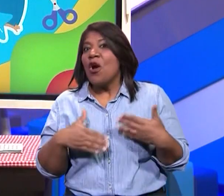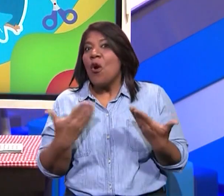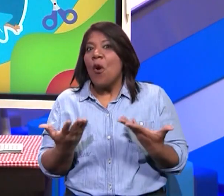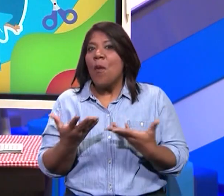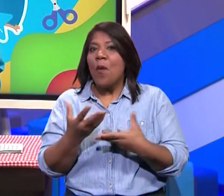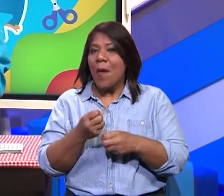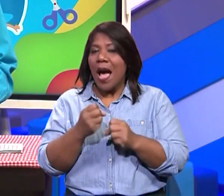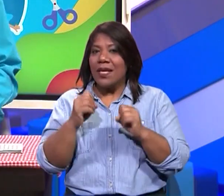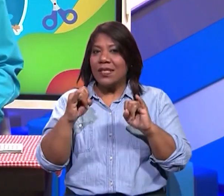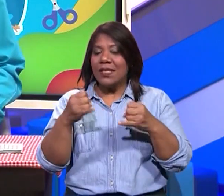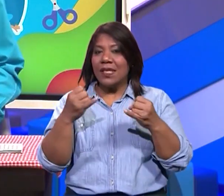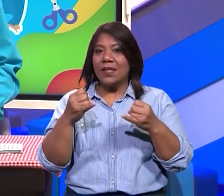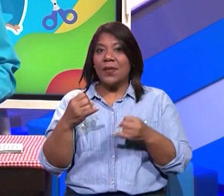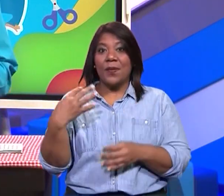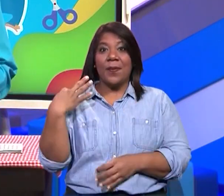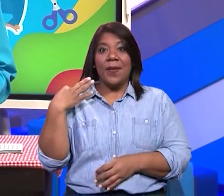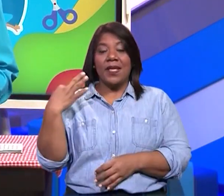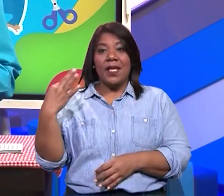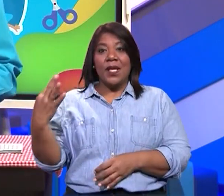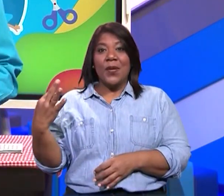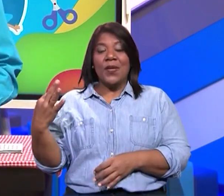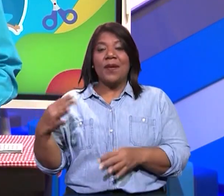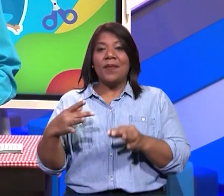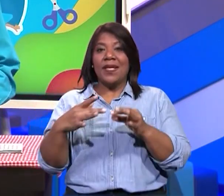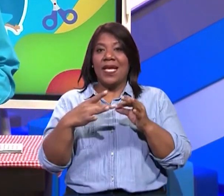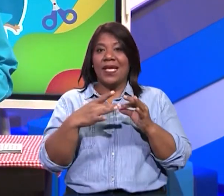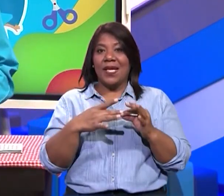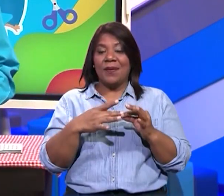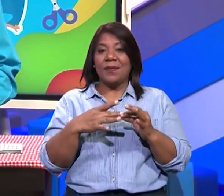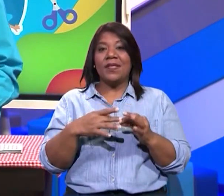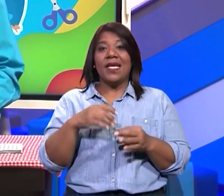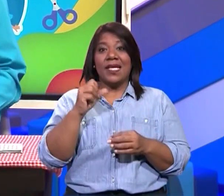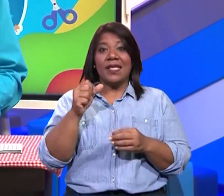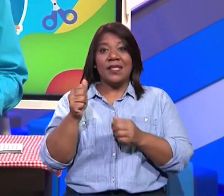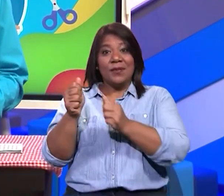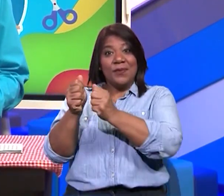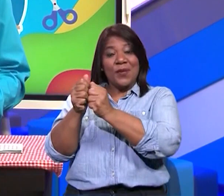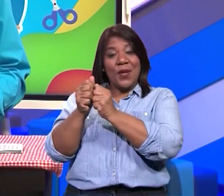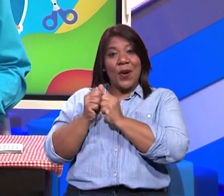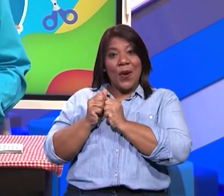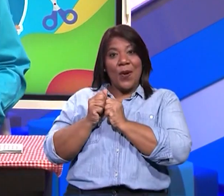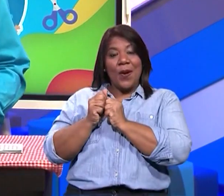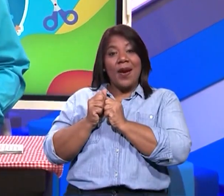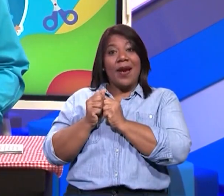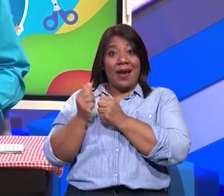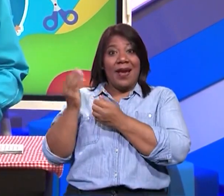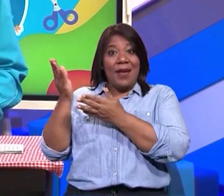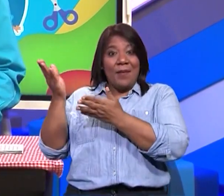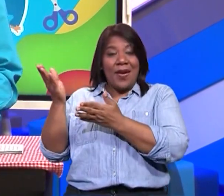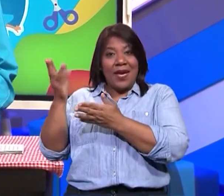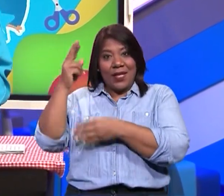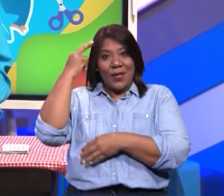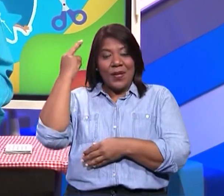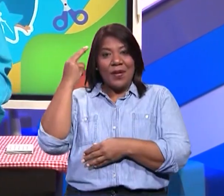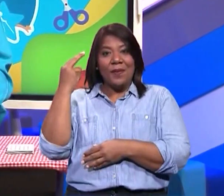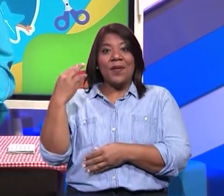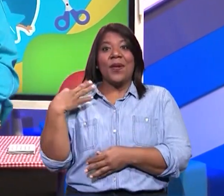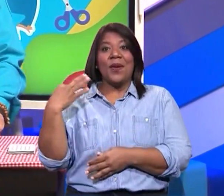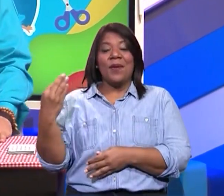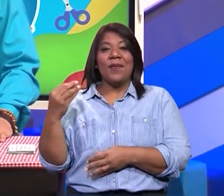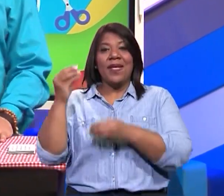voy a tener una invitada muy especial que ahorita ella va a venir conmigo, que es la maestra Noemí. A ver, maestra